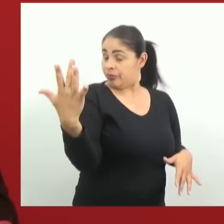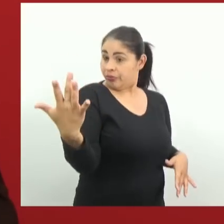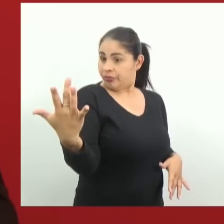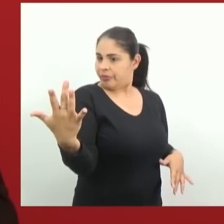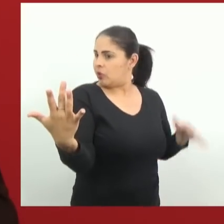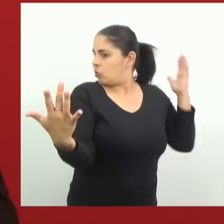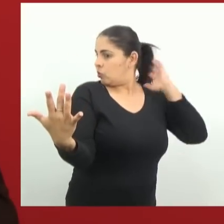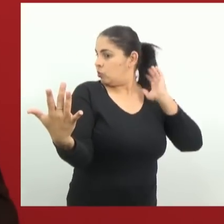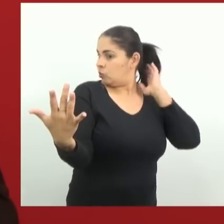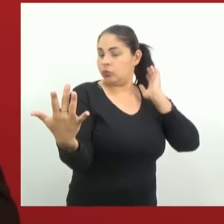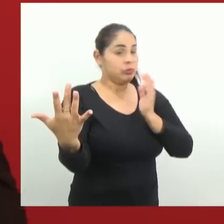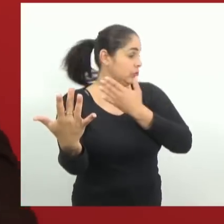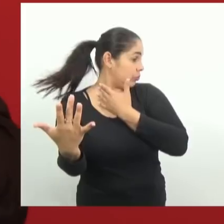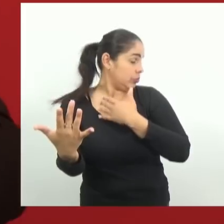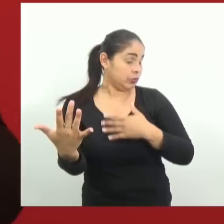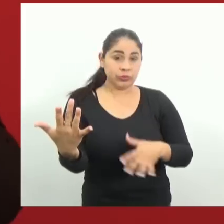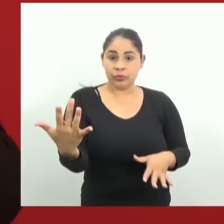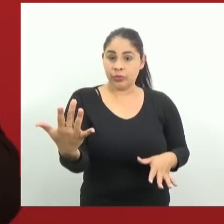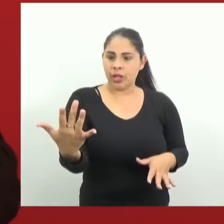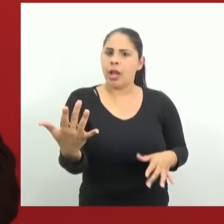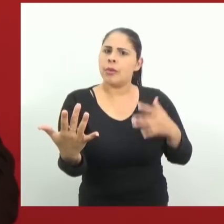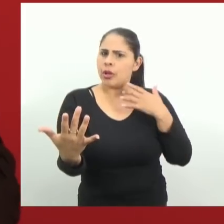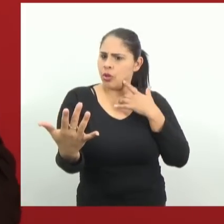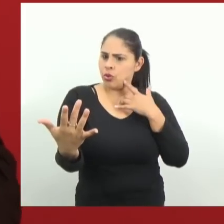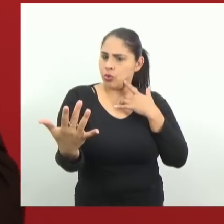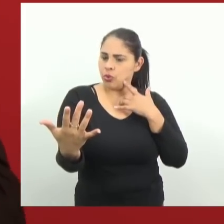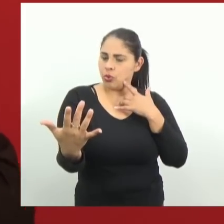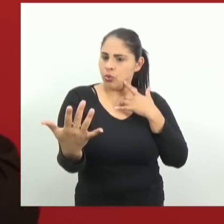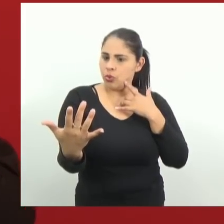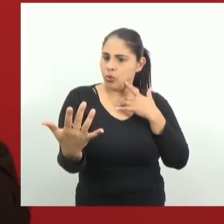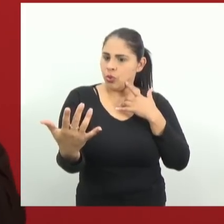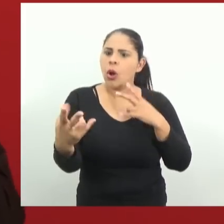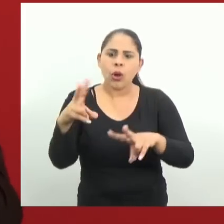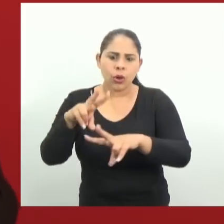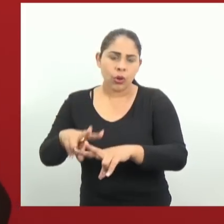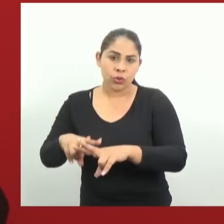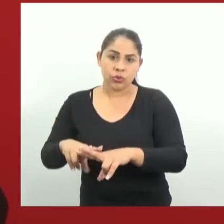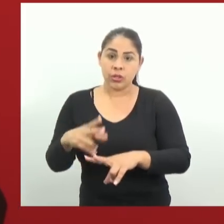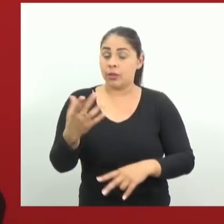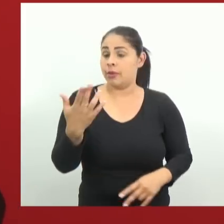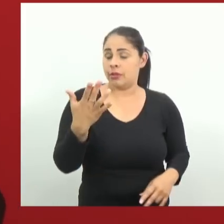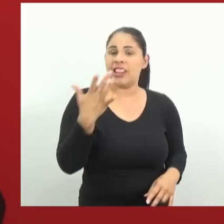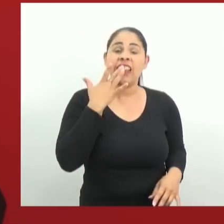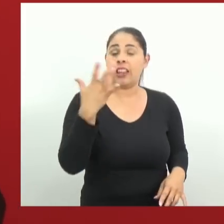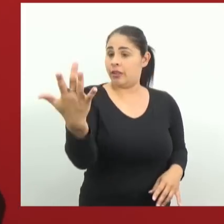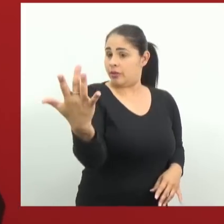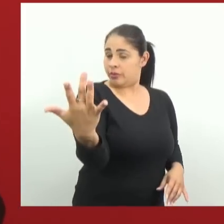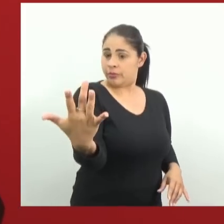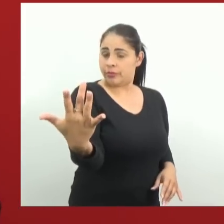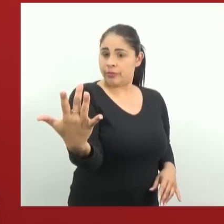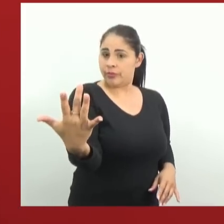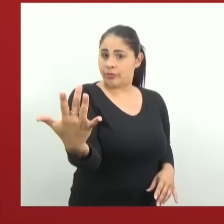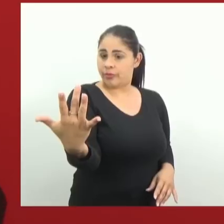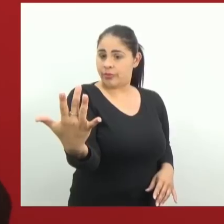detrás tuya. ¿Pero qué observas? Tú observas el espejo delante tuya para